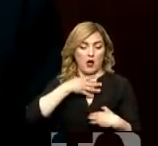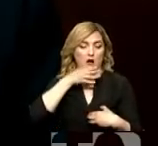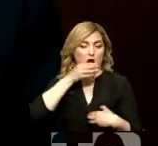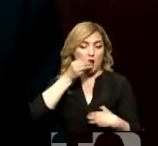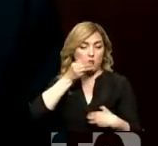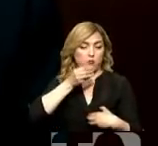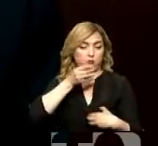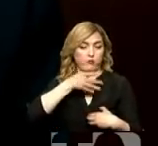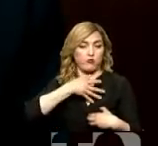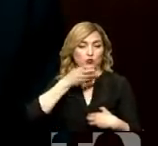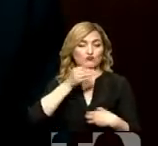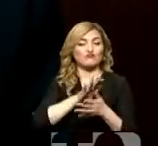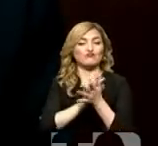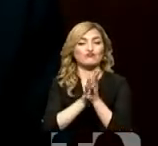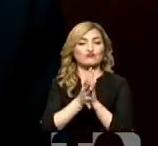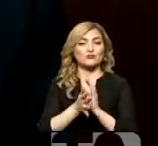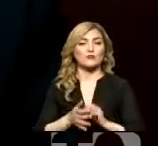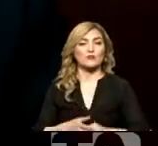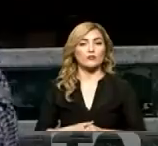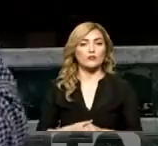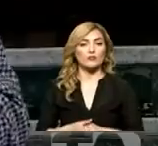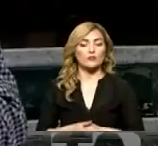de este coronavirus.